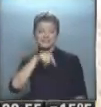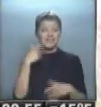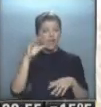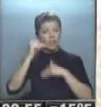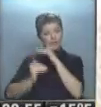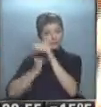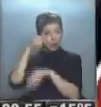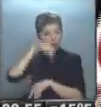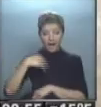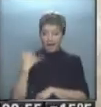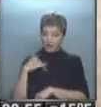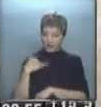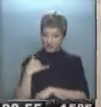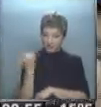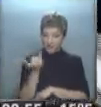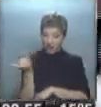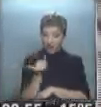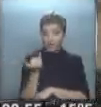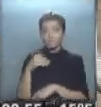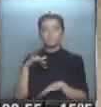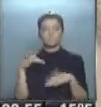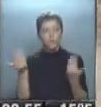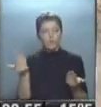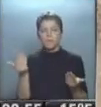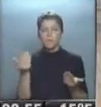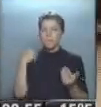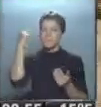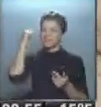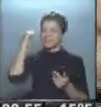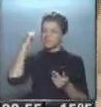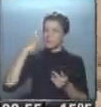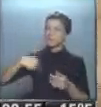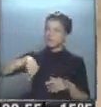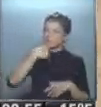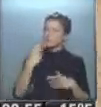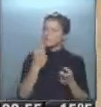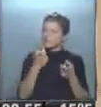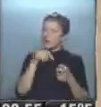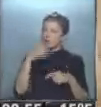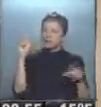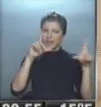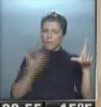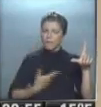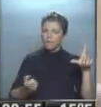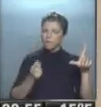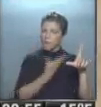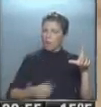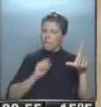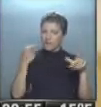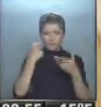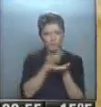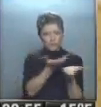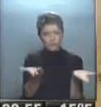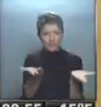nuestro territorio, ¿no? Y me parece que nosotros somos realmente una pantalla nacional, y en ese sentido la